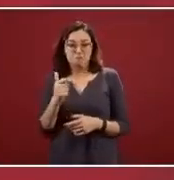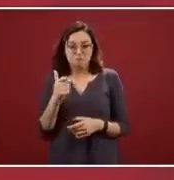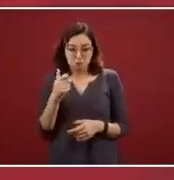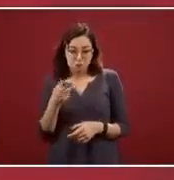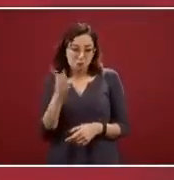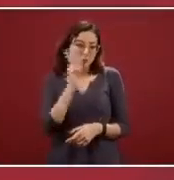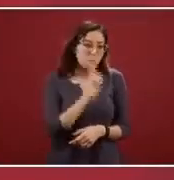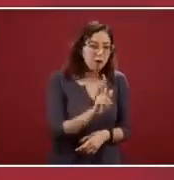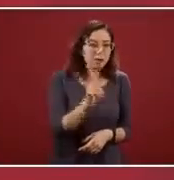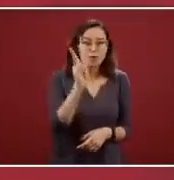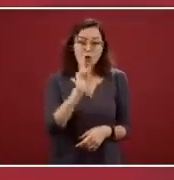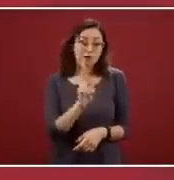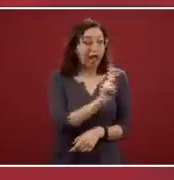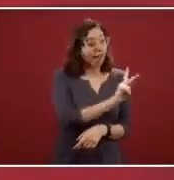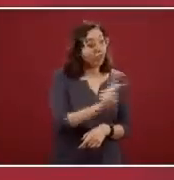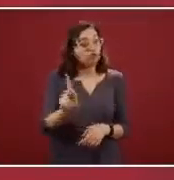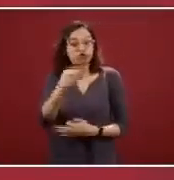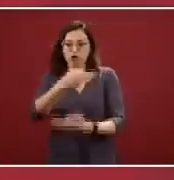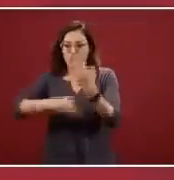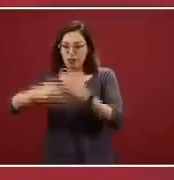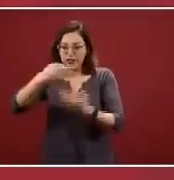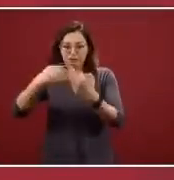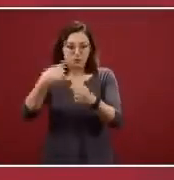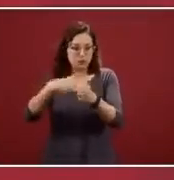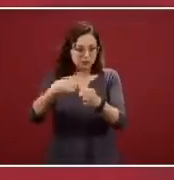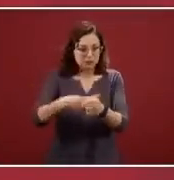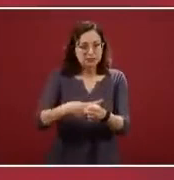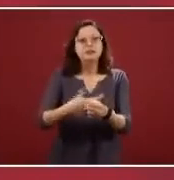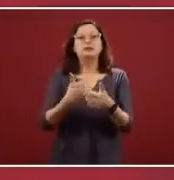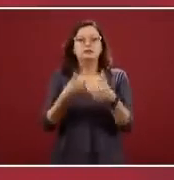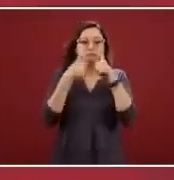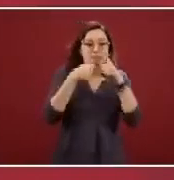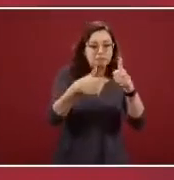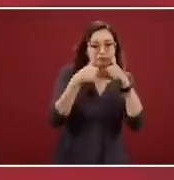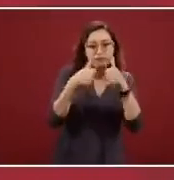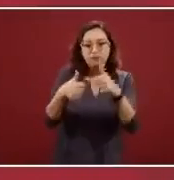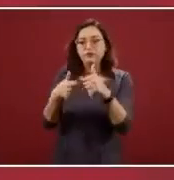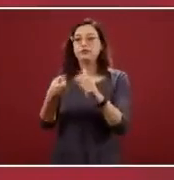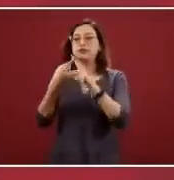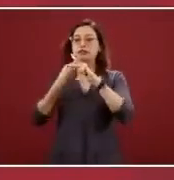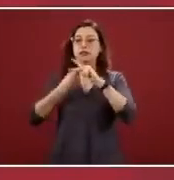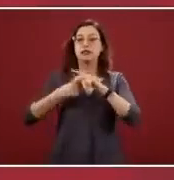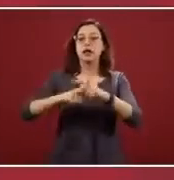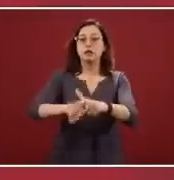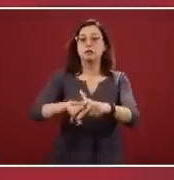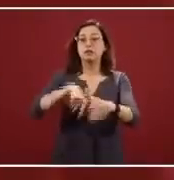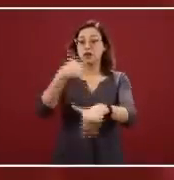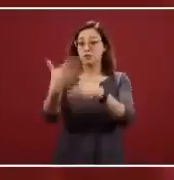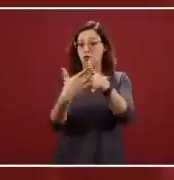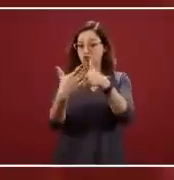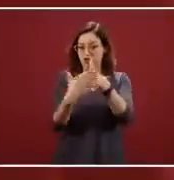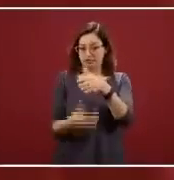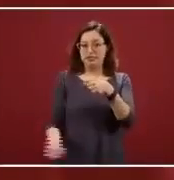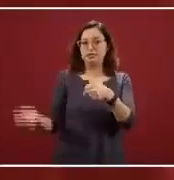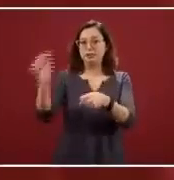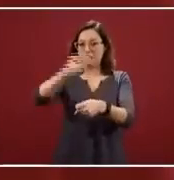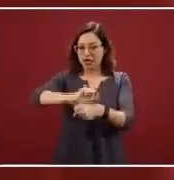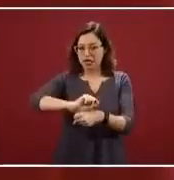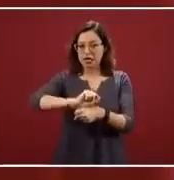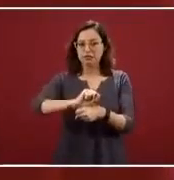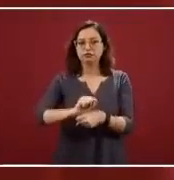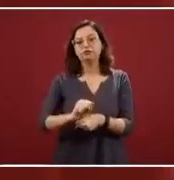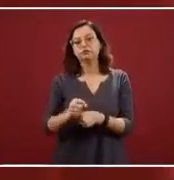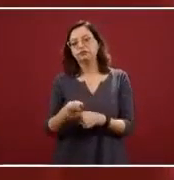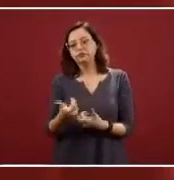que por cierto podemos anunciar que el modelo Centinela empezará ya a operar a partir de la próxima semana en función de las